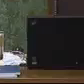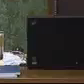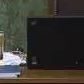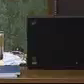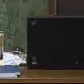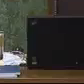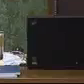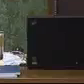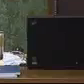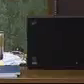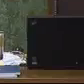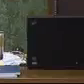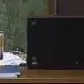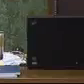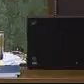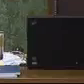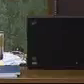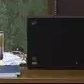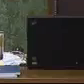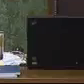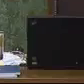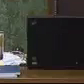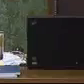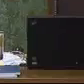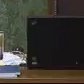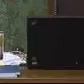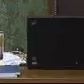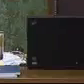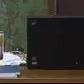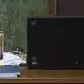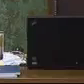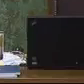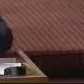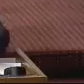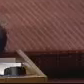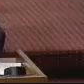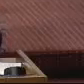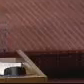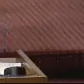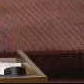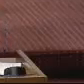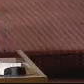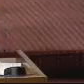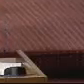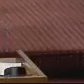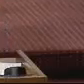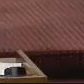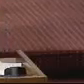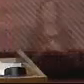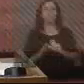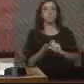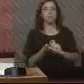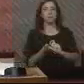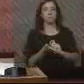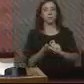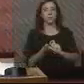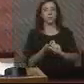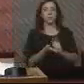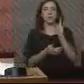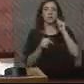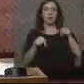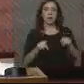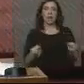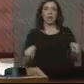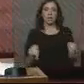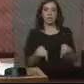la Muchas gracias señor presidente señor presidente por su intermedio saludar al al Señor subsecretario de desarrollo regional y administrativo presente en la